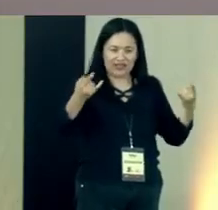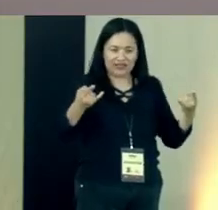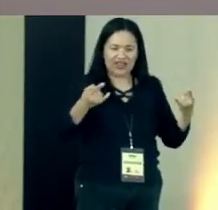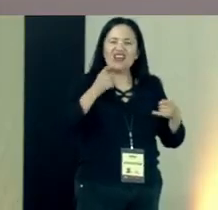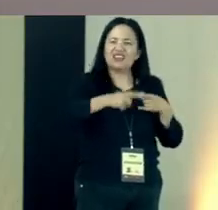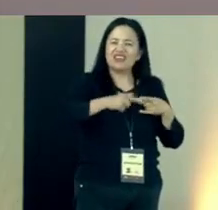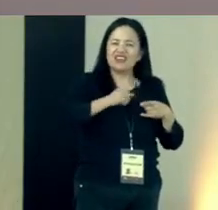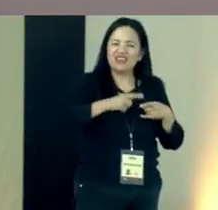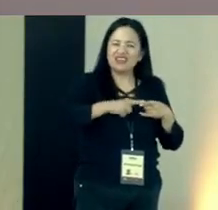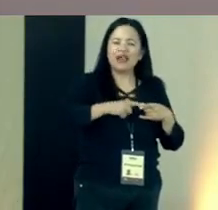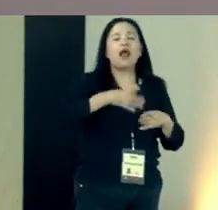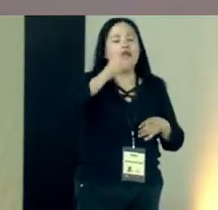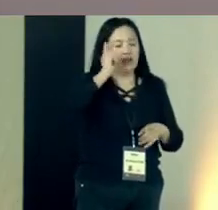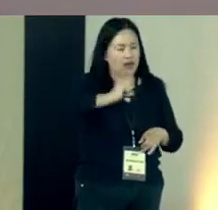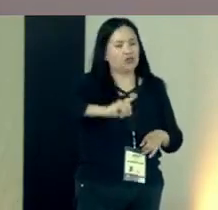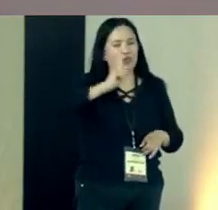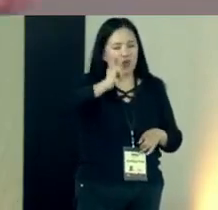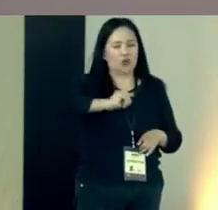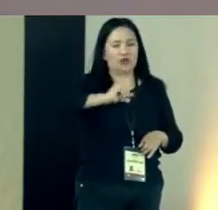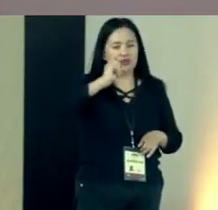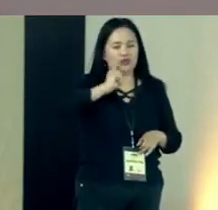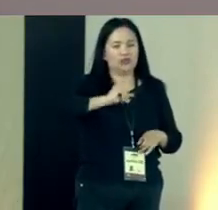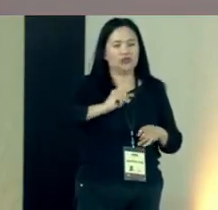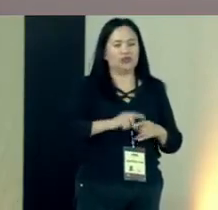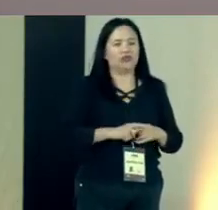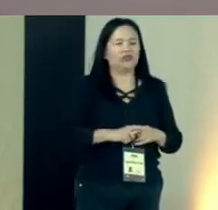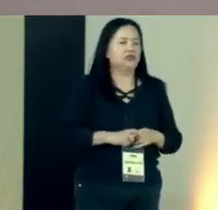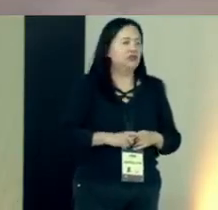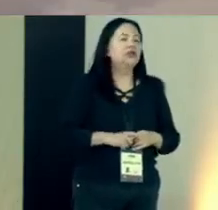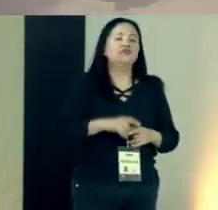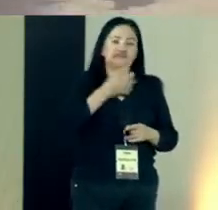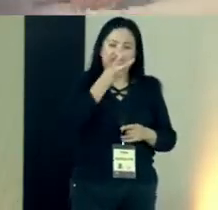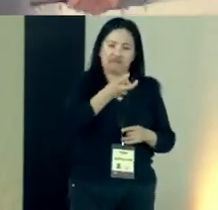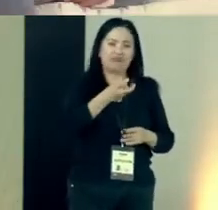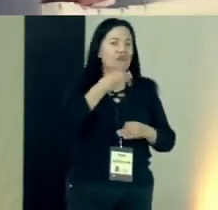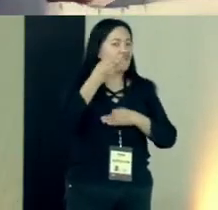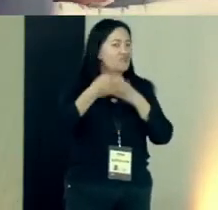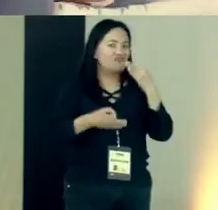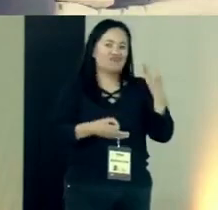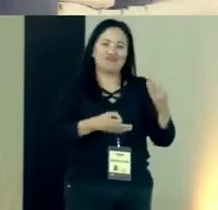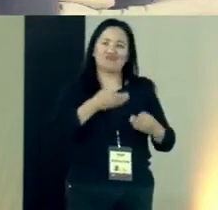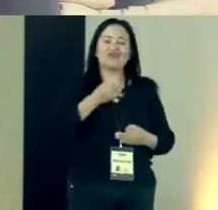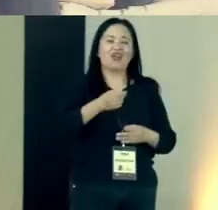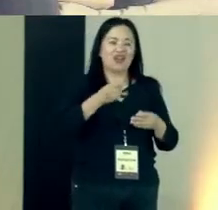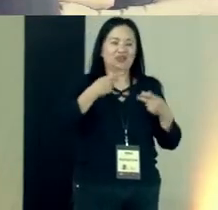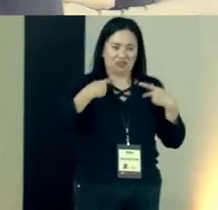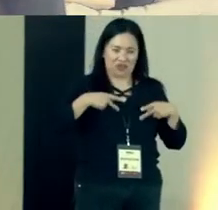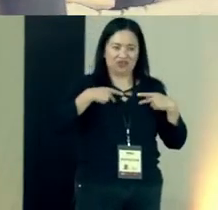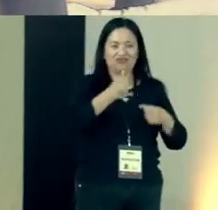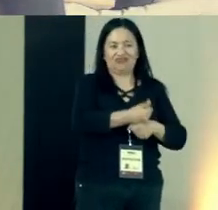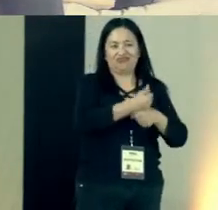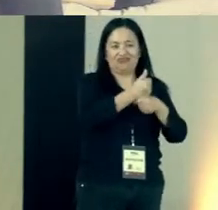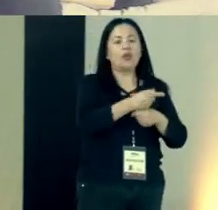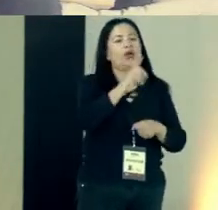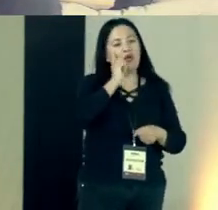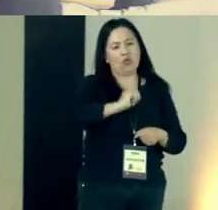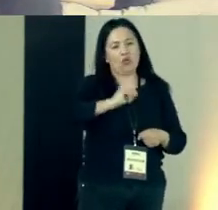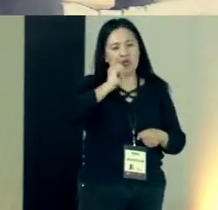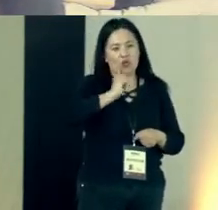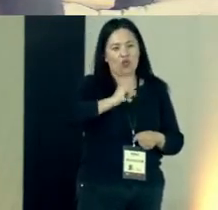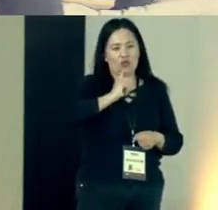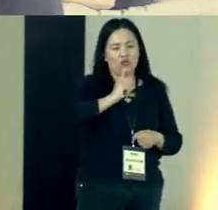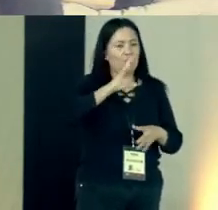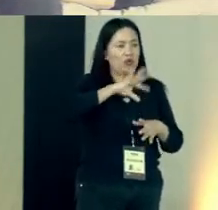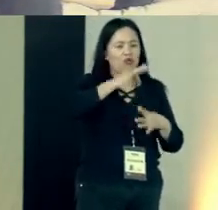las mujeres, ¿no? Son sus personajes femeninos. Sí, en todos los casos las víctimas son personajes femeninos, sobre todo